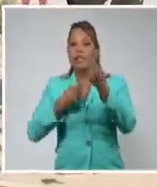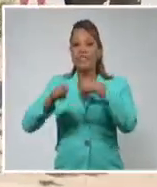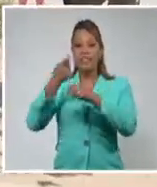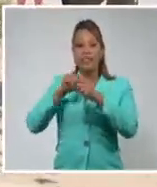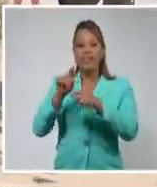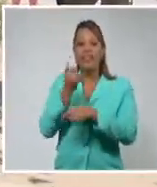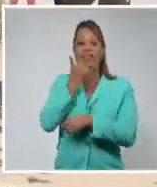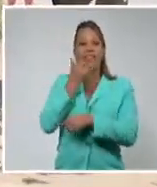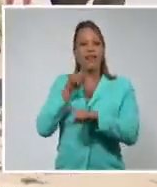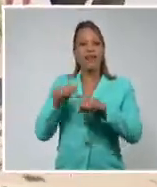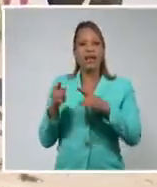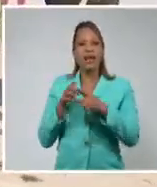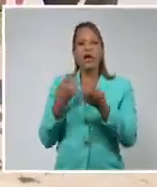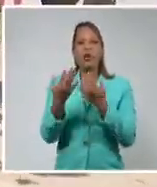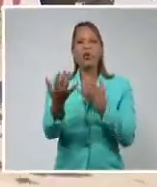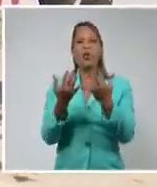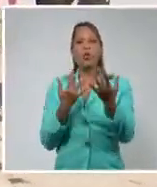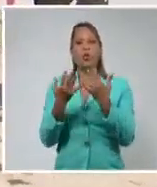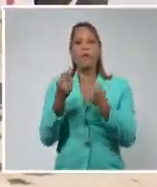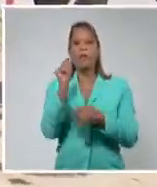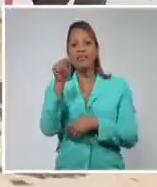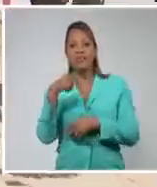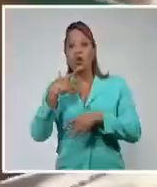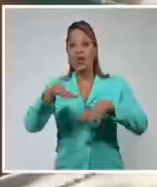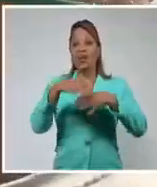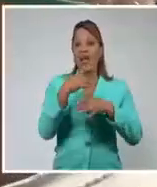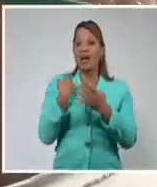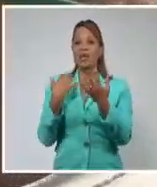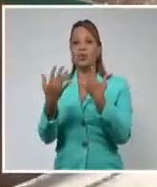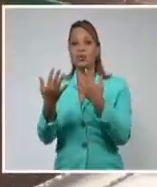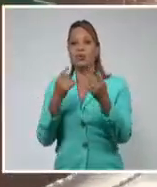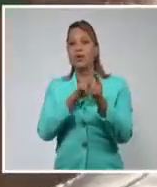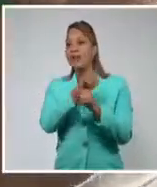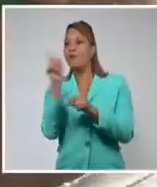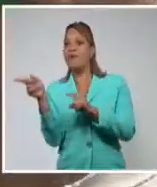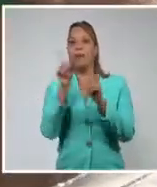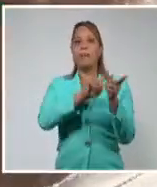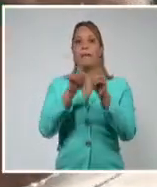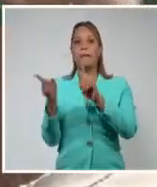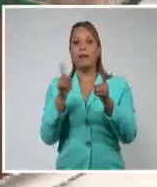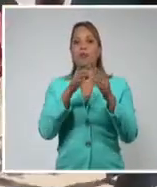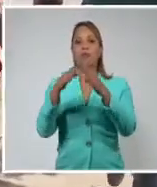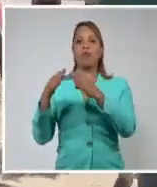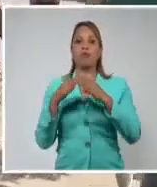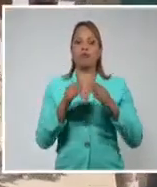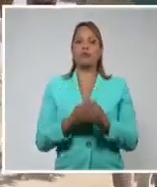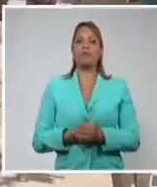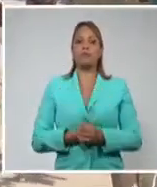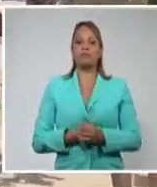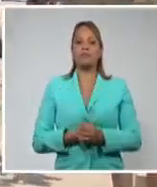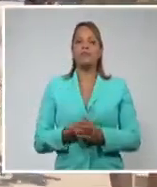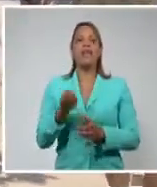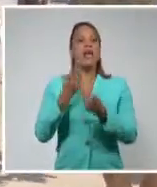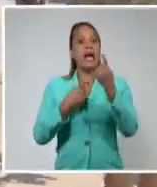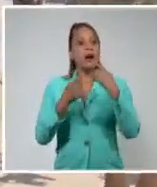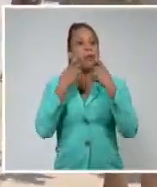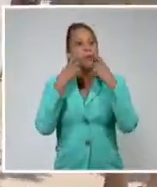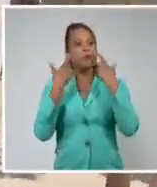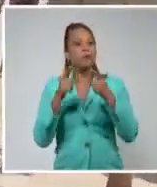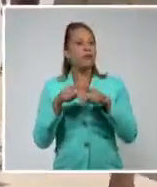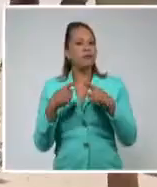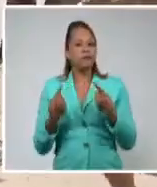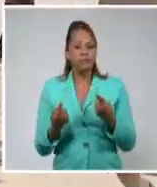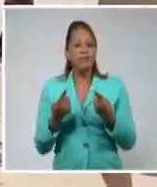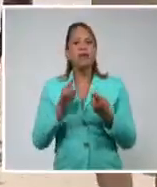el traslado de gran cantidad de personas de una comunidad a la otra. Algo muy importante